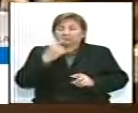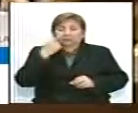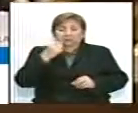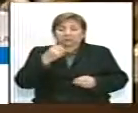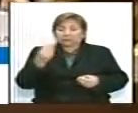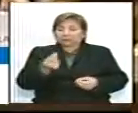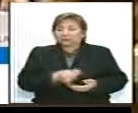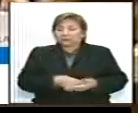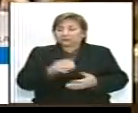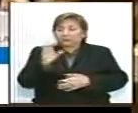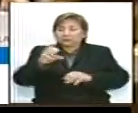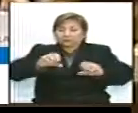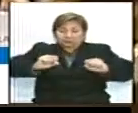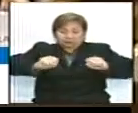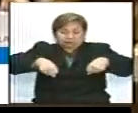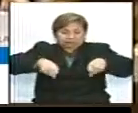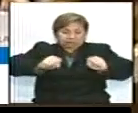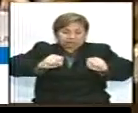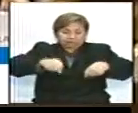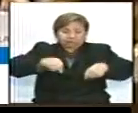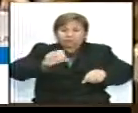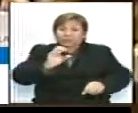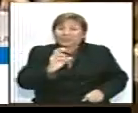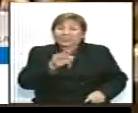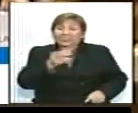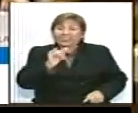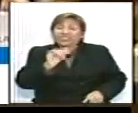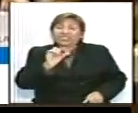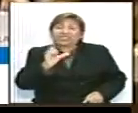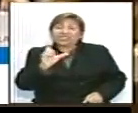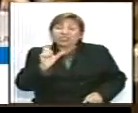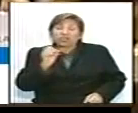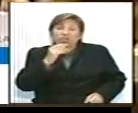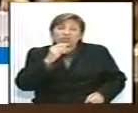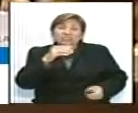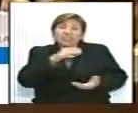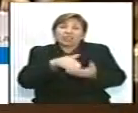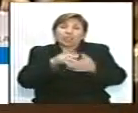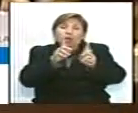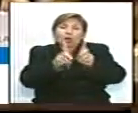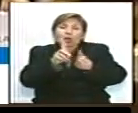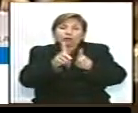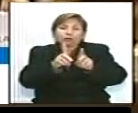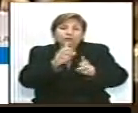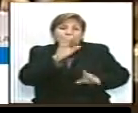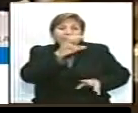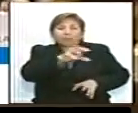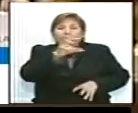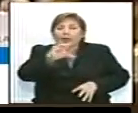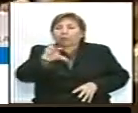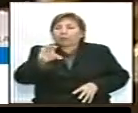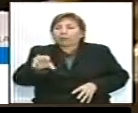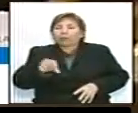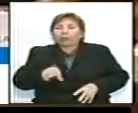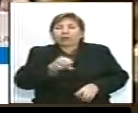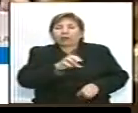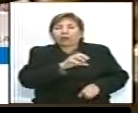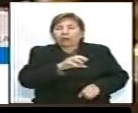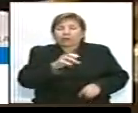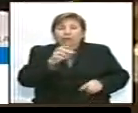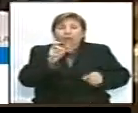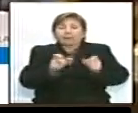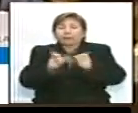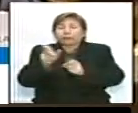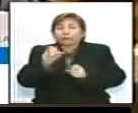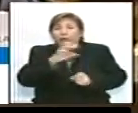moto. El distrito de Changuillo tiene 11 centros poblados y tienen que los